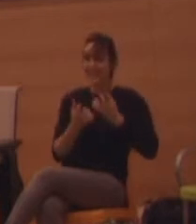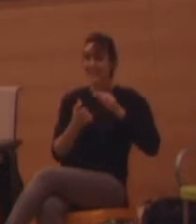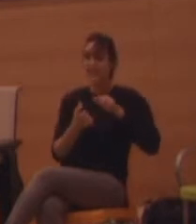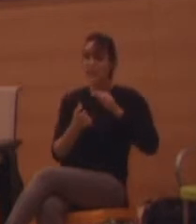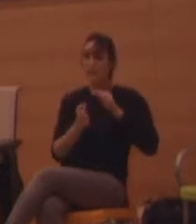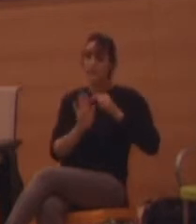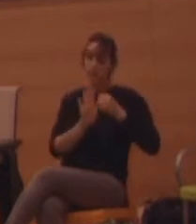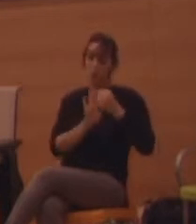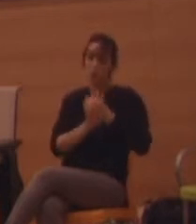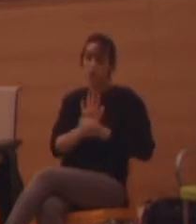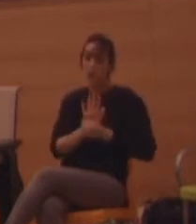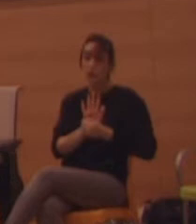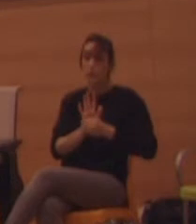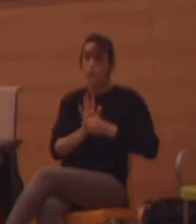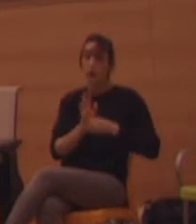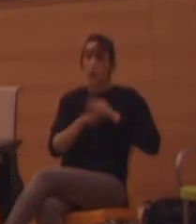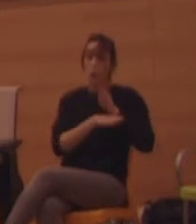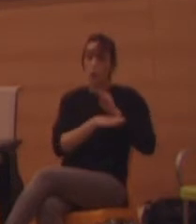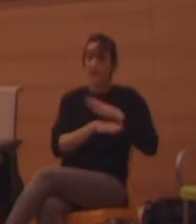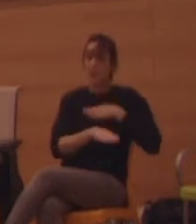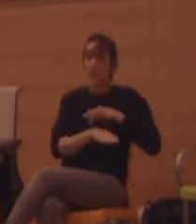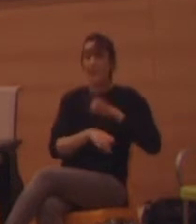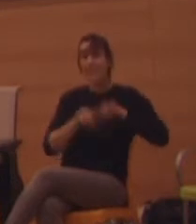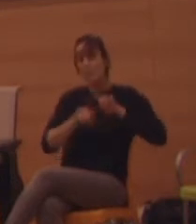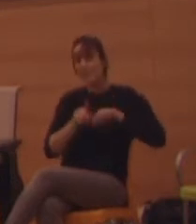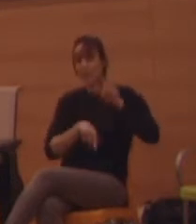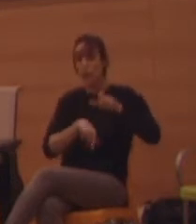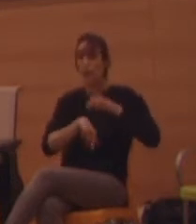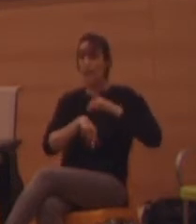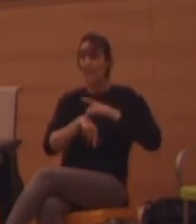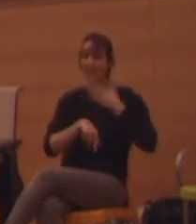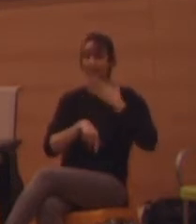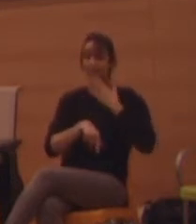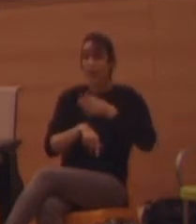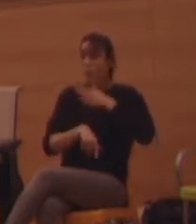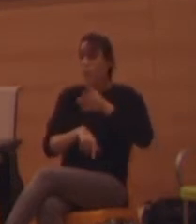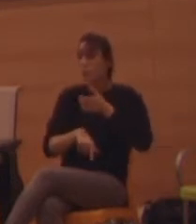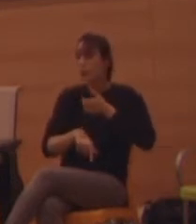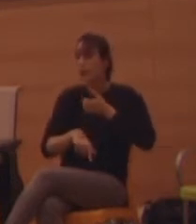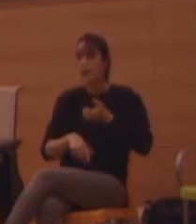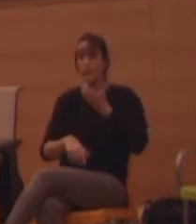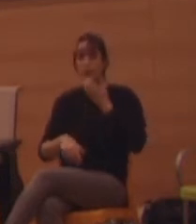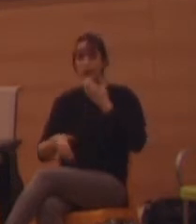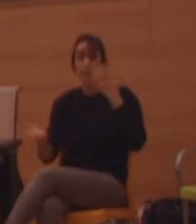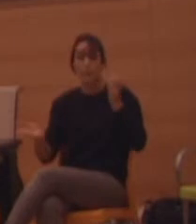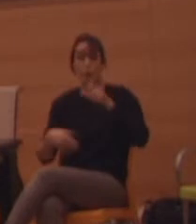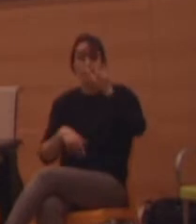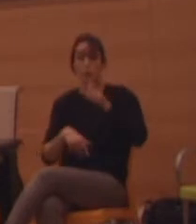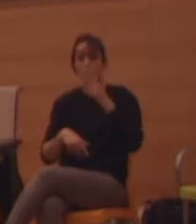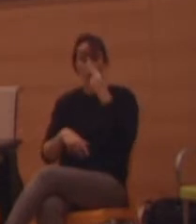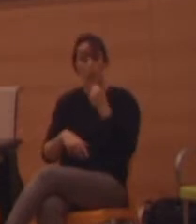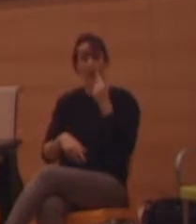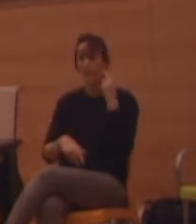abordar si no tiene más patología y dependiendo de la edad del paciente, porque puedes tener personas con un pie como